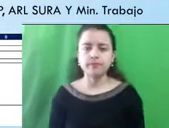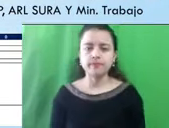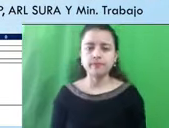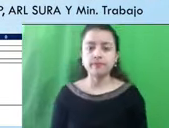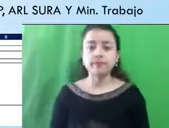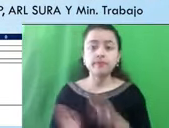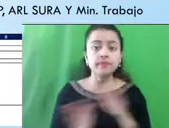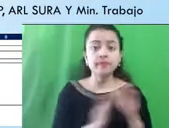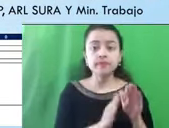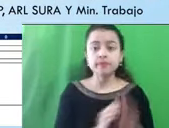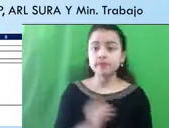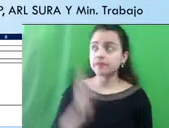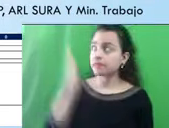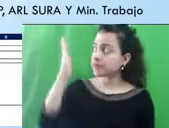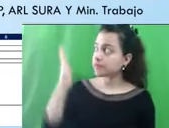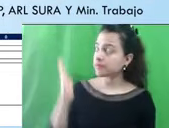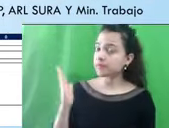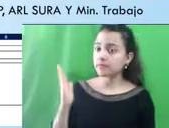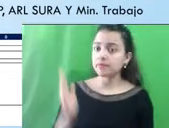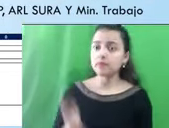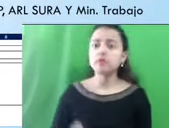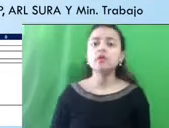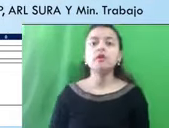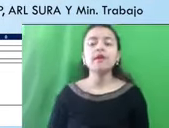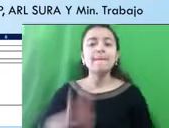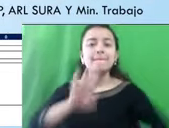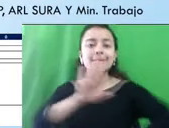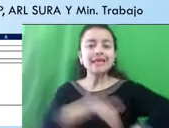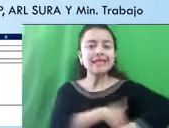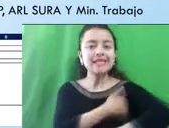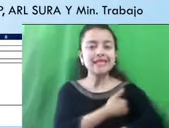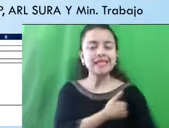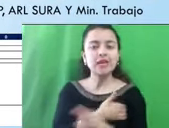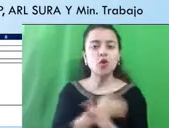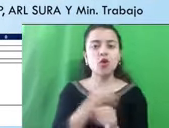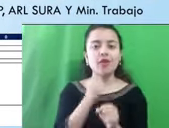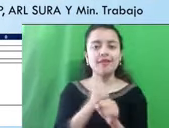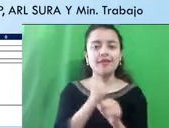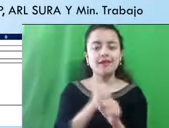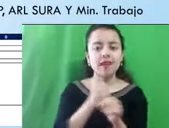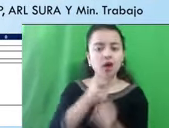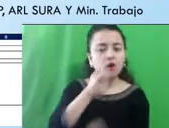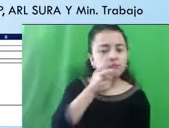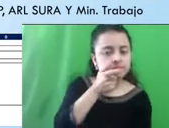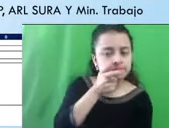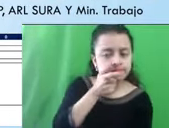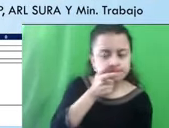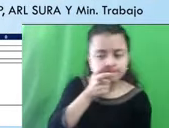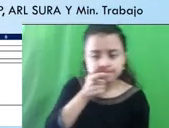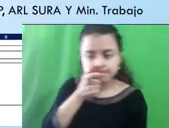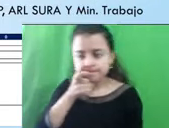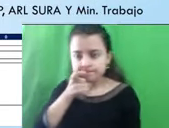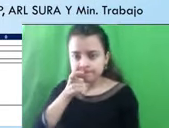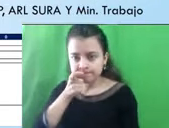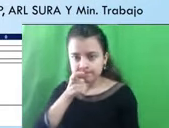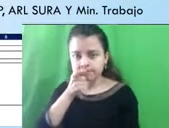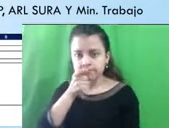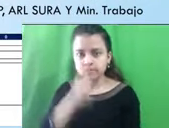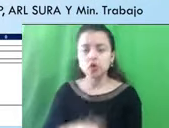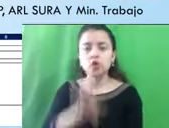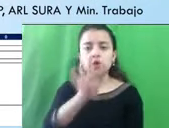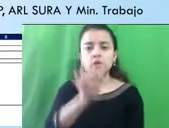acompañamiento y regulación por los entes de control del Ministerio de Trabajo y demás entidades competentes, está en un avance del